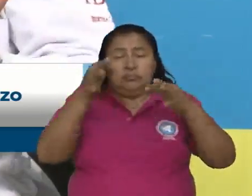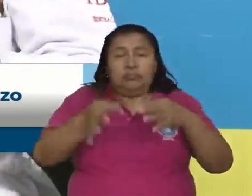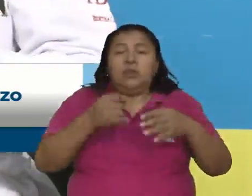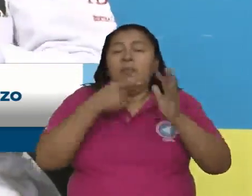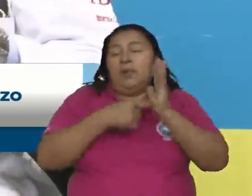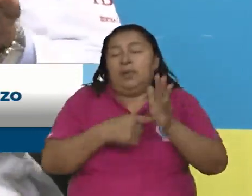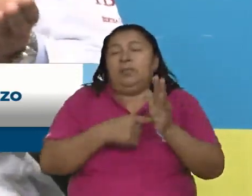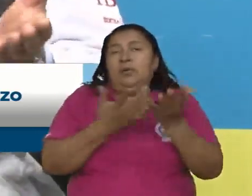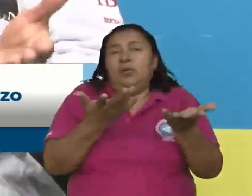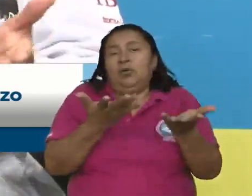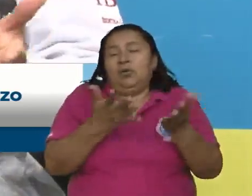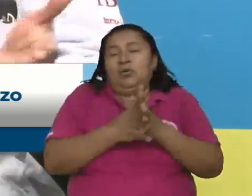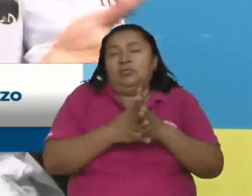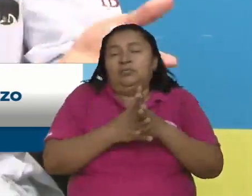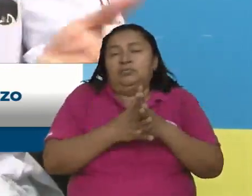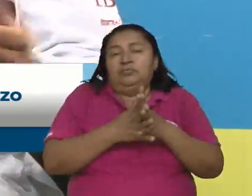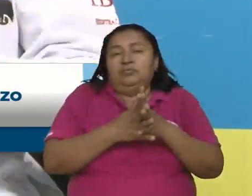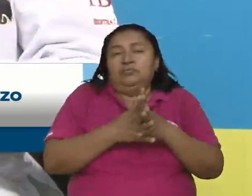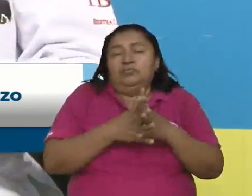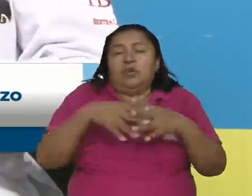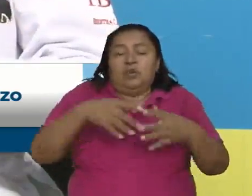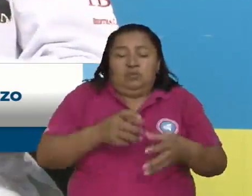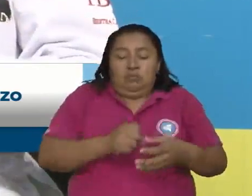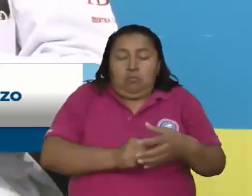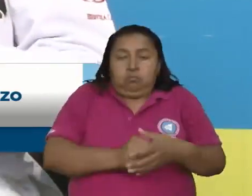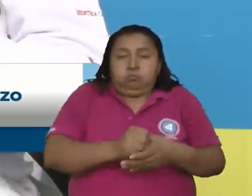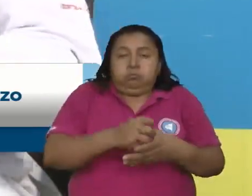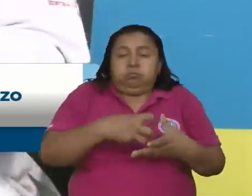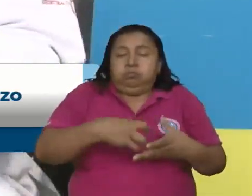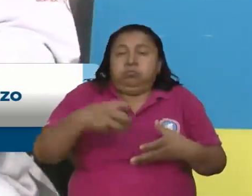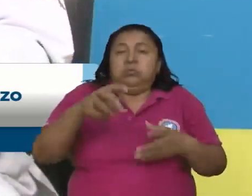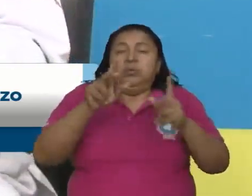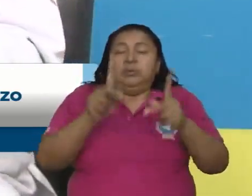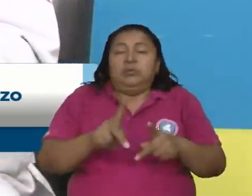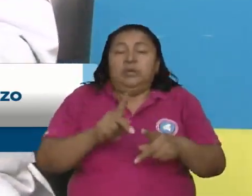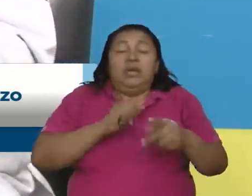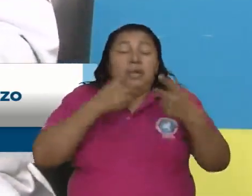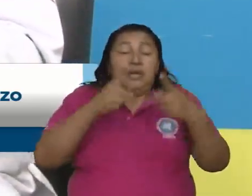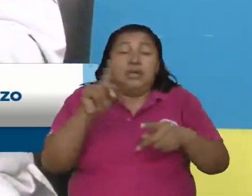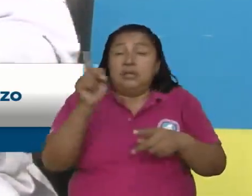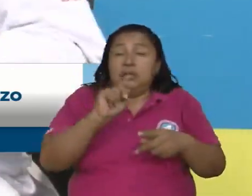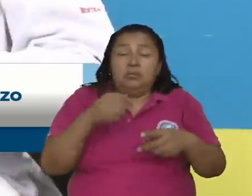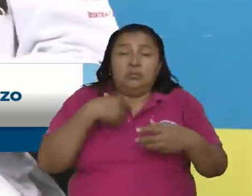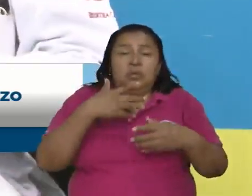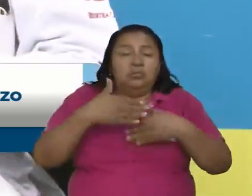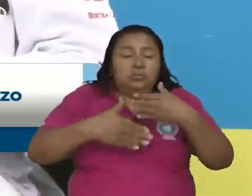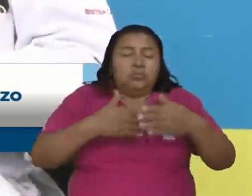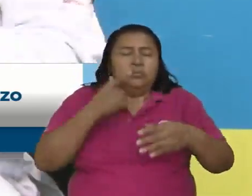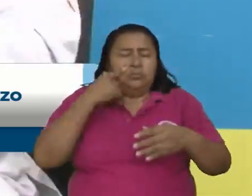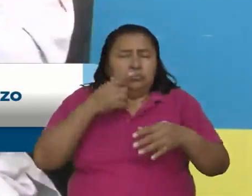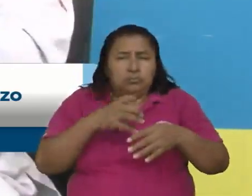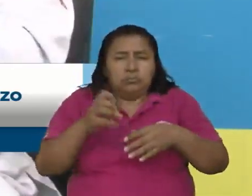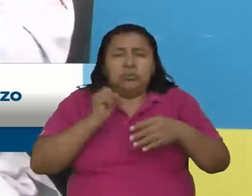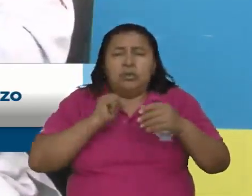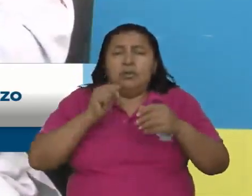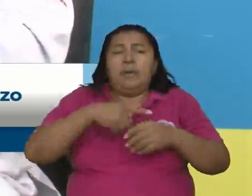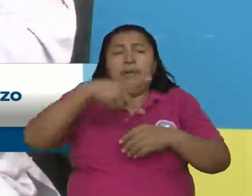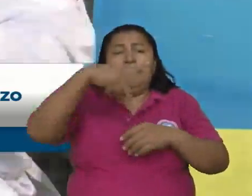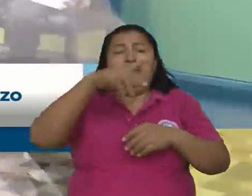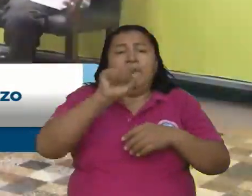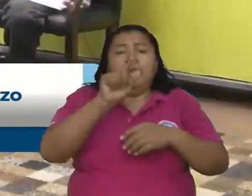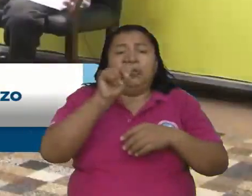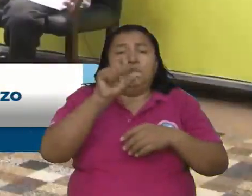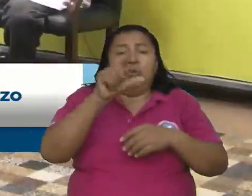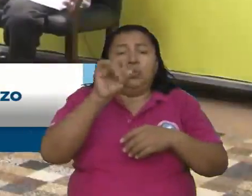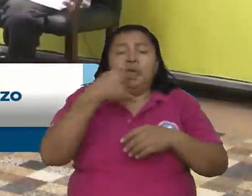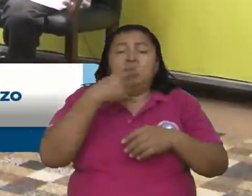sacan la matriz a una paciente y esa paciente no la rotulan adecuadamente la muestra y va a patología, y tal